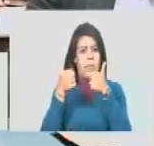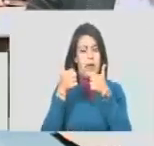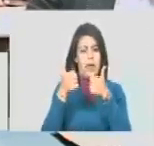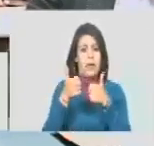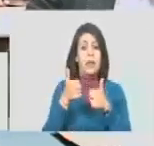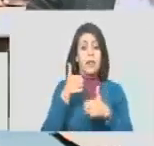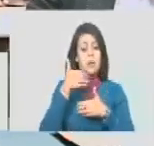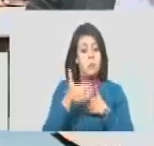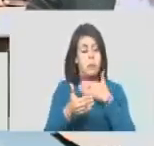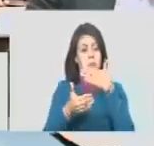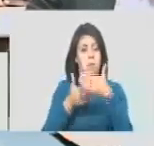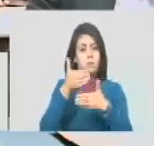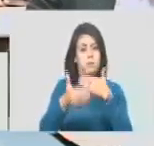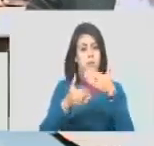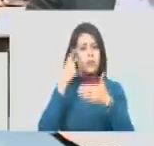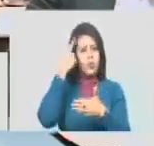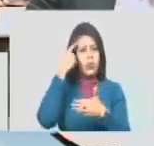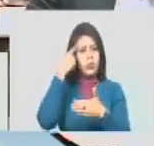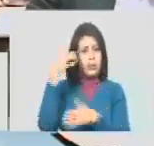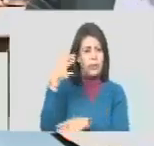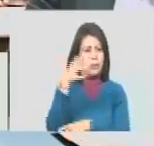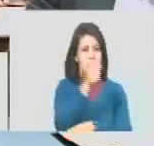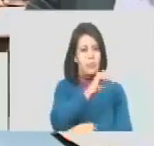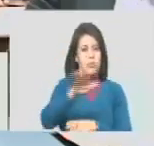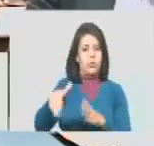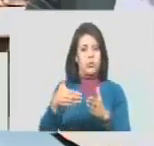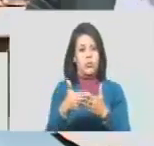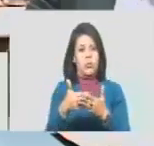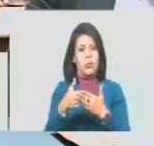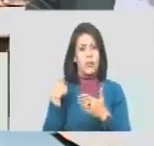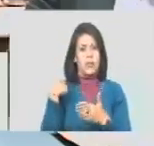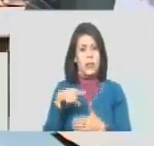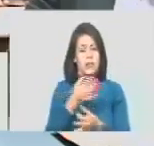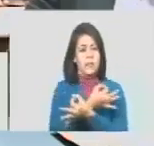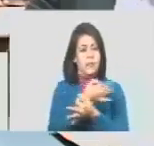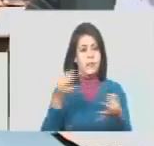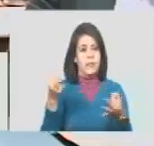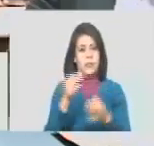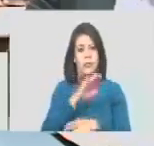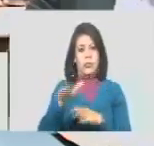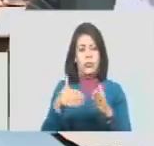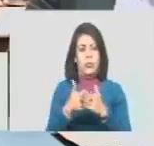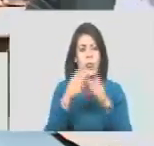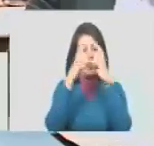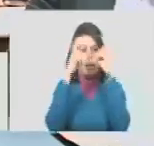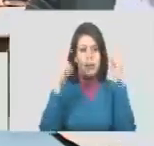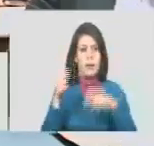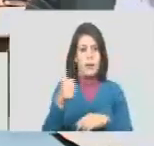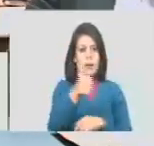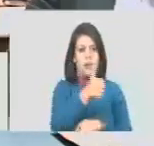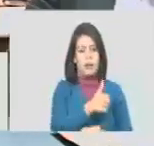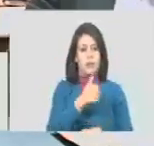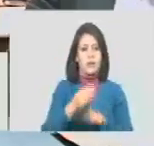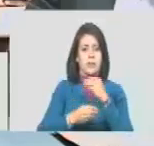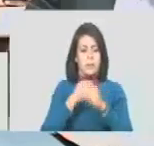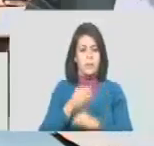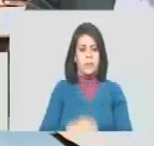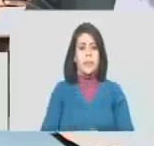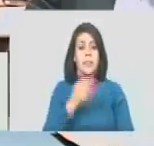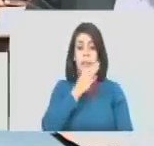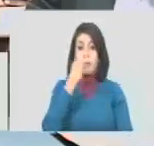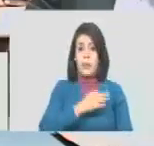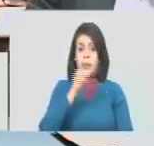que poco a poco yo sé que lo vamos a lograr, todos vamos a tener con éxito todos los temas y cada uno que nos propongamos.